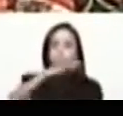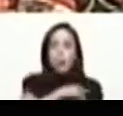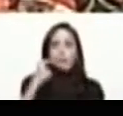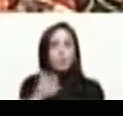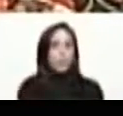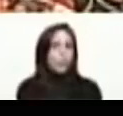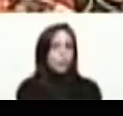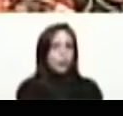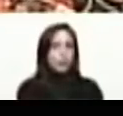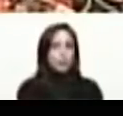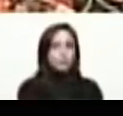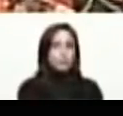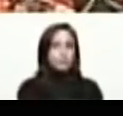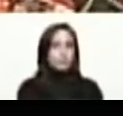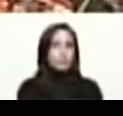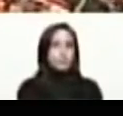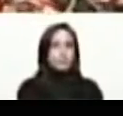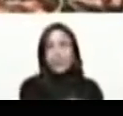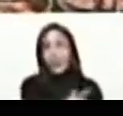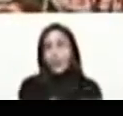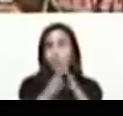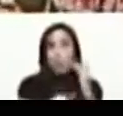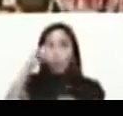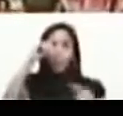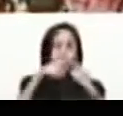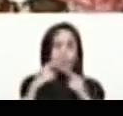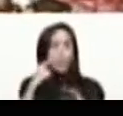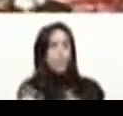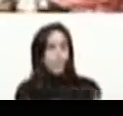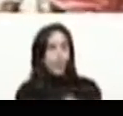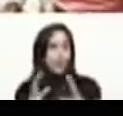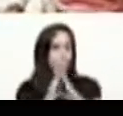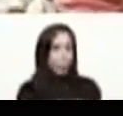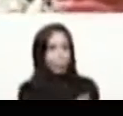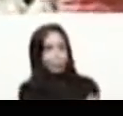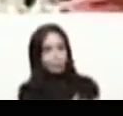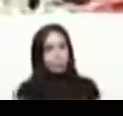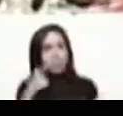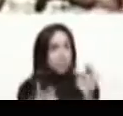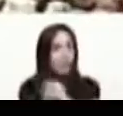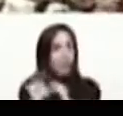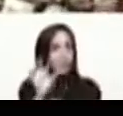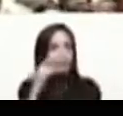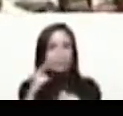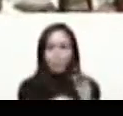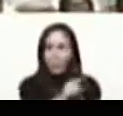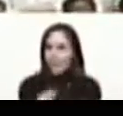grandes desafíos, los grandes retos que tiene nuestro país. Lo tenemos todo.